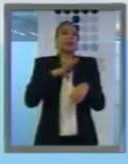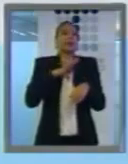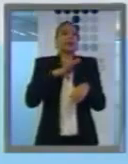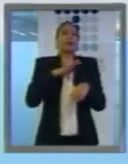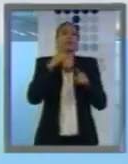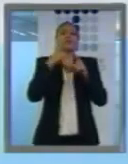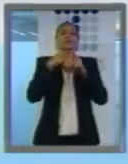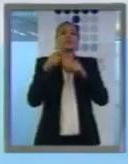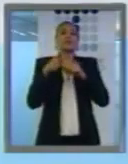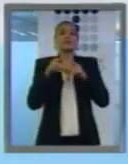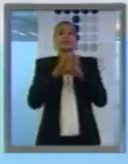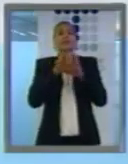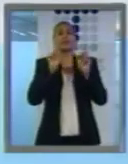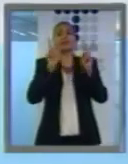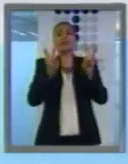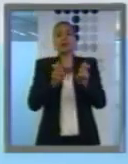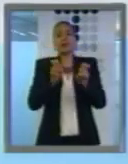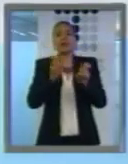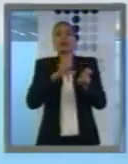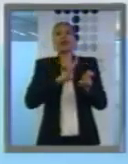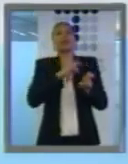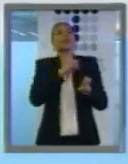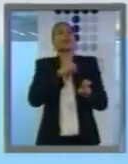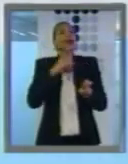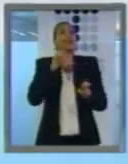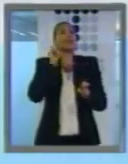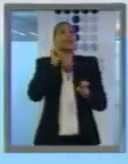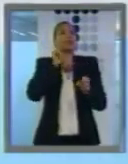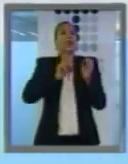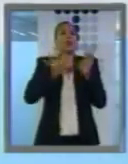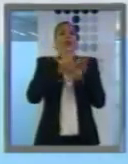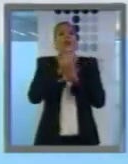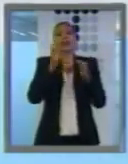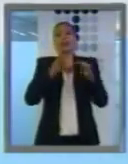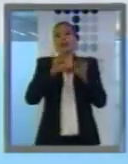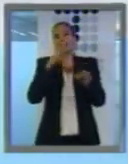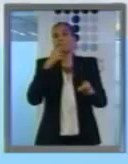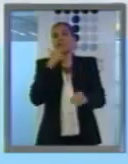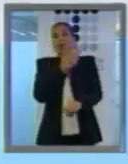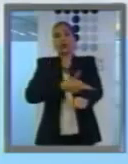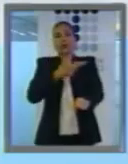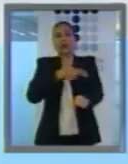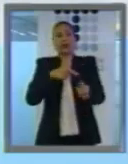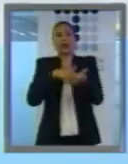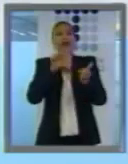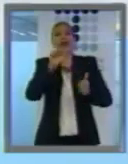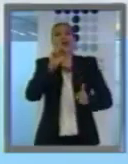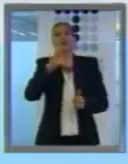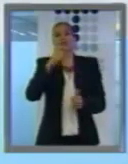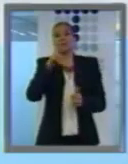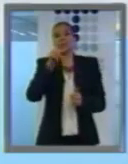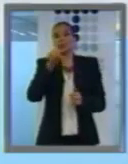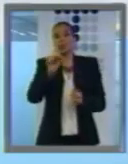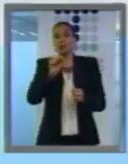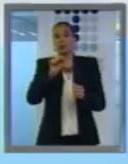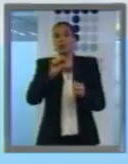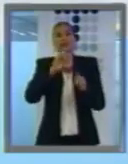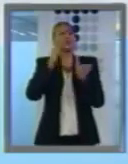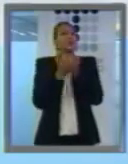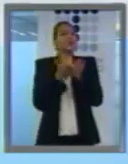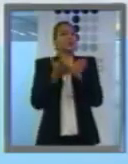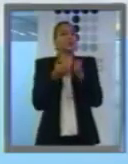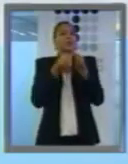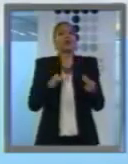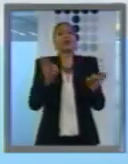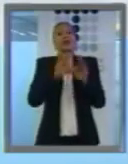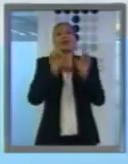siempre se me perdió aquí, el comisionado Acuña, que tiene que ver con la correcta gestión de los archivos. y que sin duda forma parte